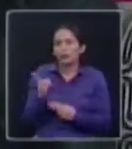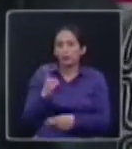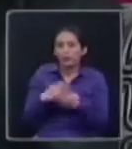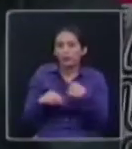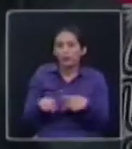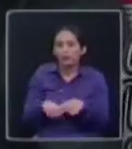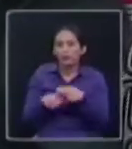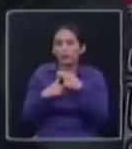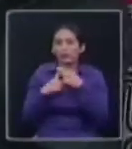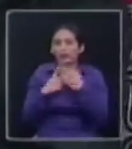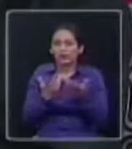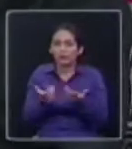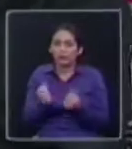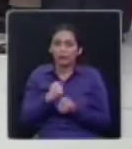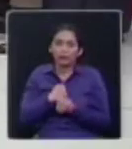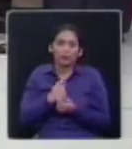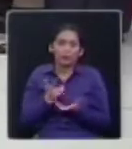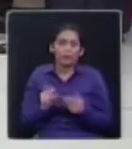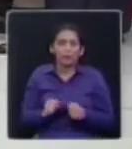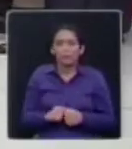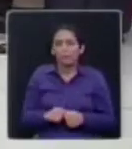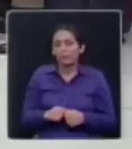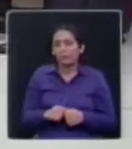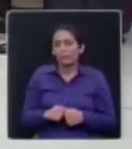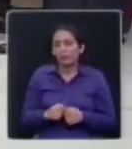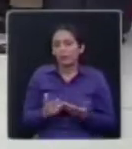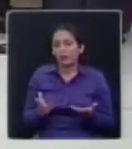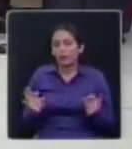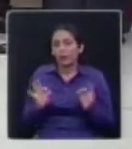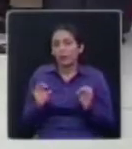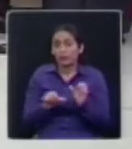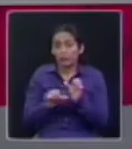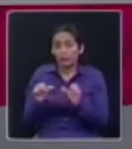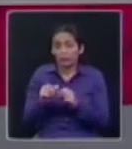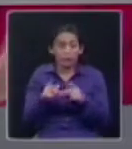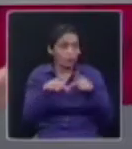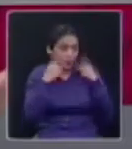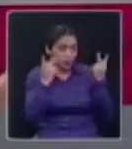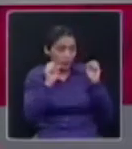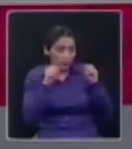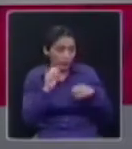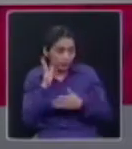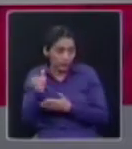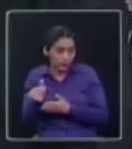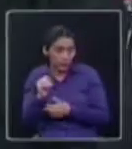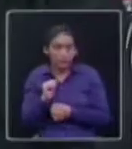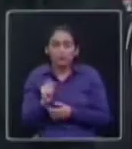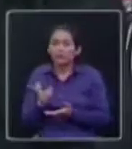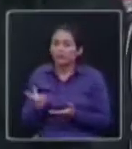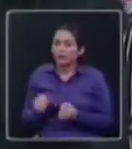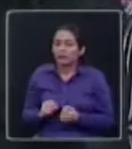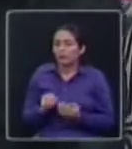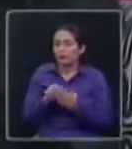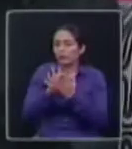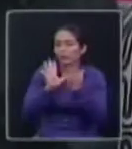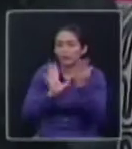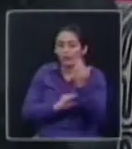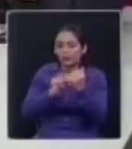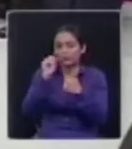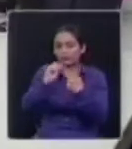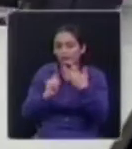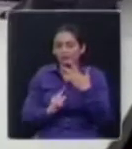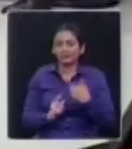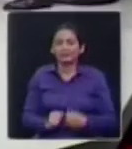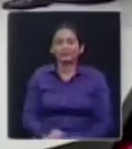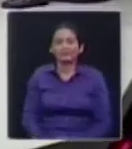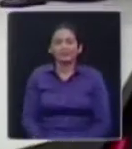administración, políticos. Pública, de la administración pública también, ¿no? Proyectos Porque significa en todo pueden ser proyectos. Proyectos vida. Así es,